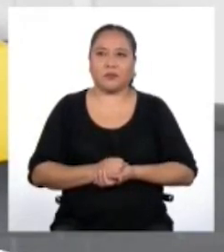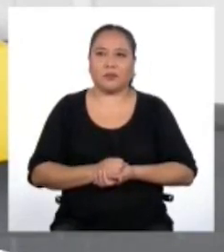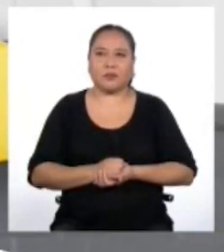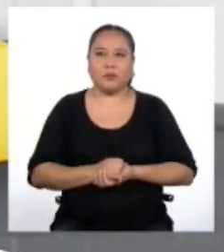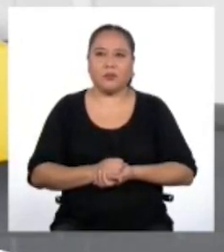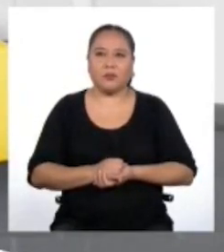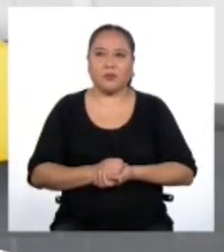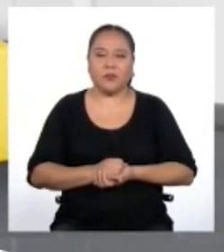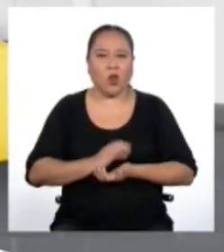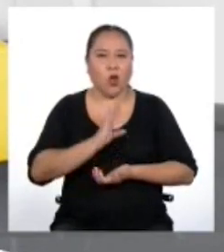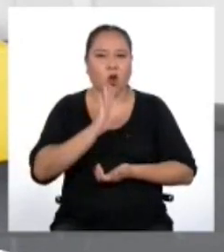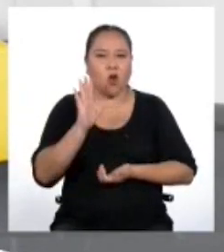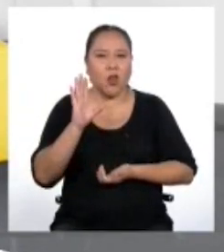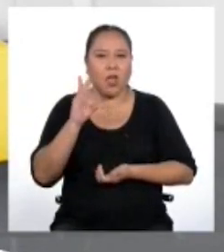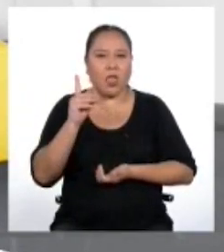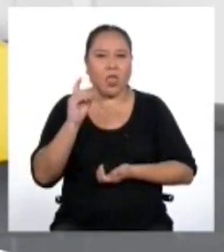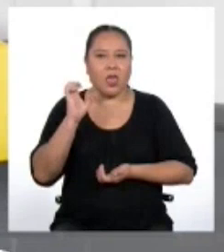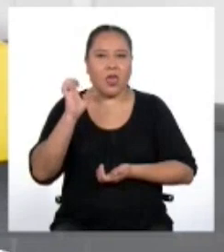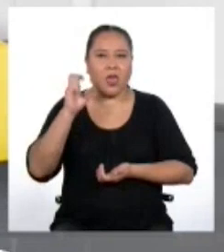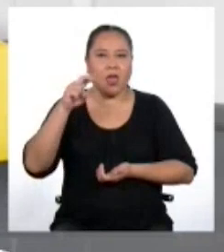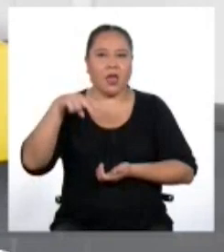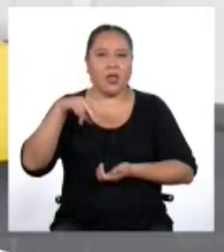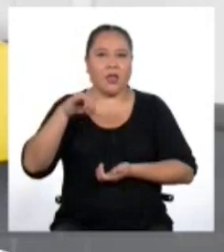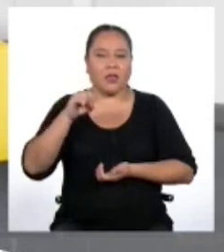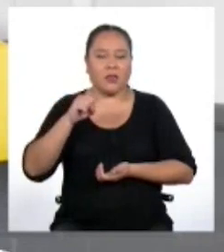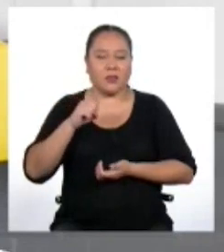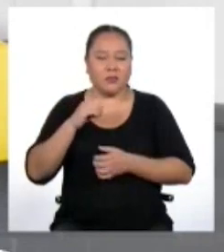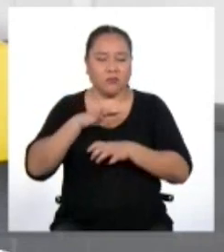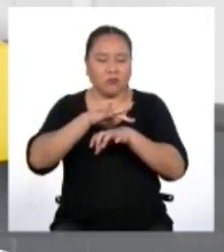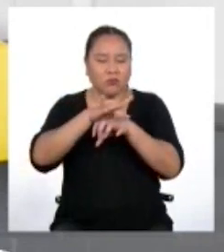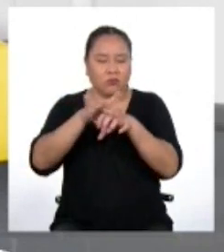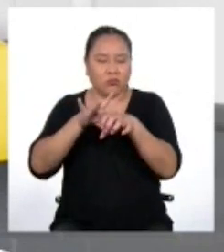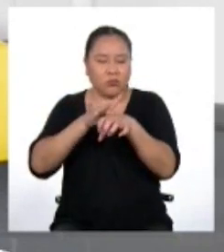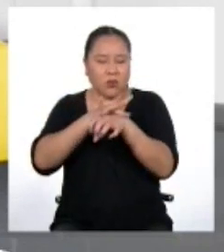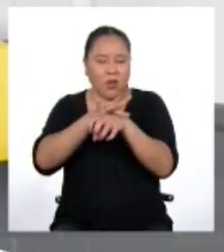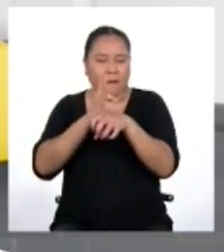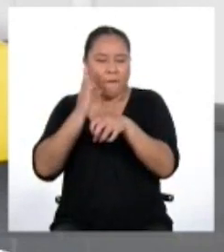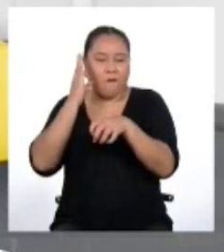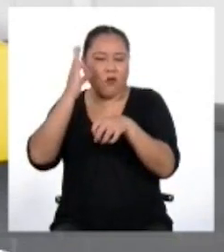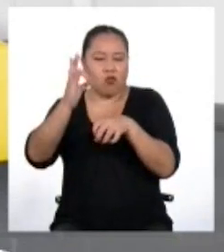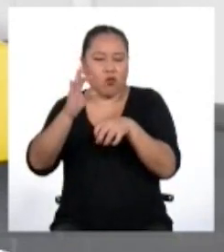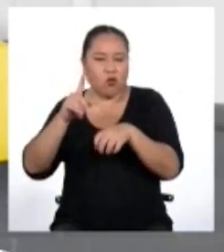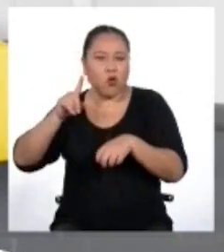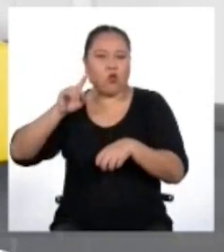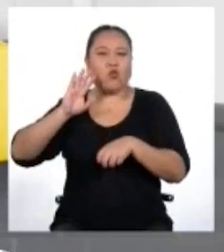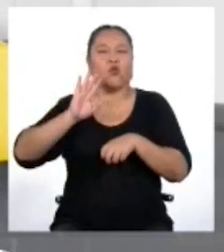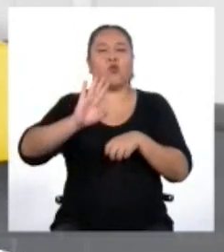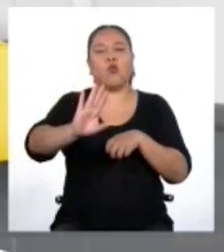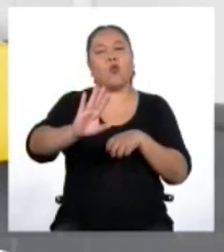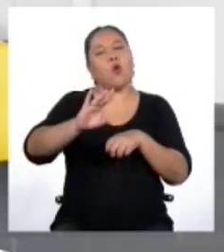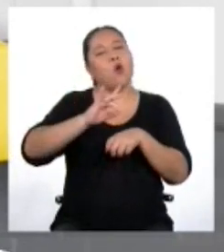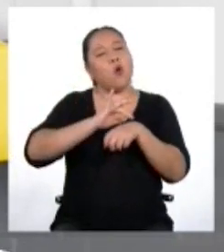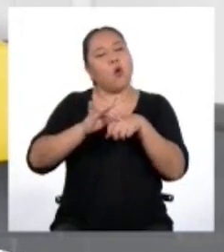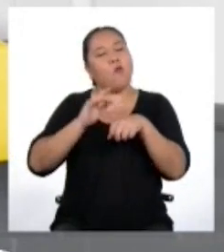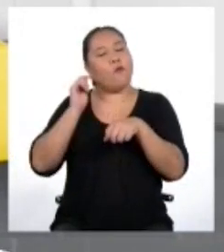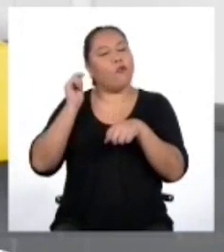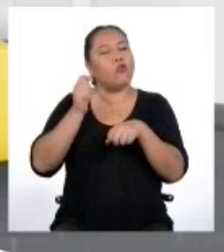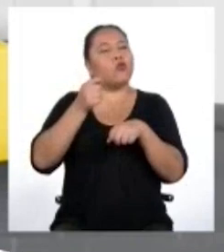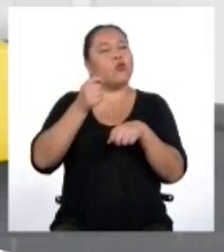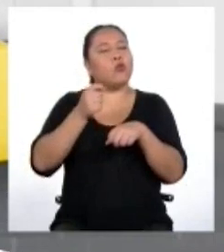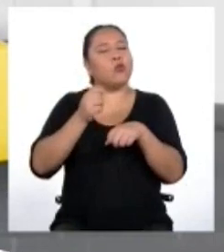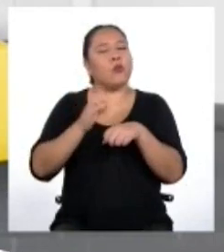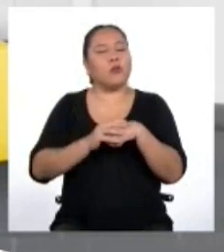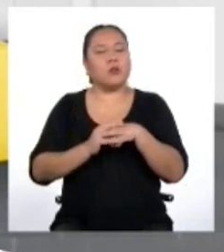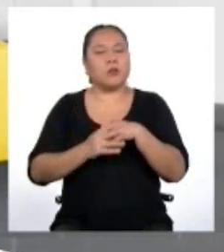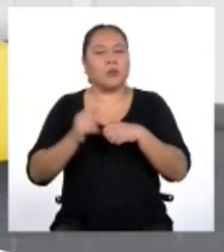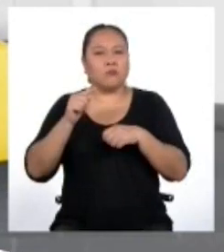Tarot Denise. Leemos el futuro, tu futuro. Ya sabemos lo que nos vas a preguntar y lo